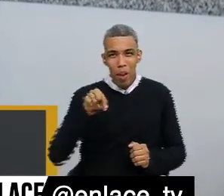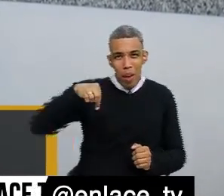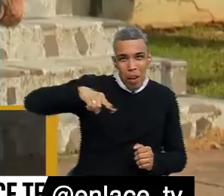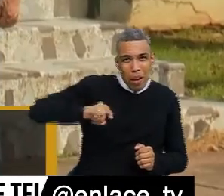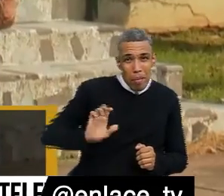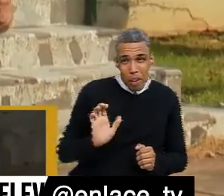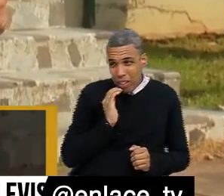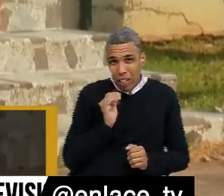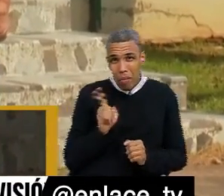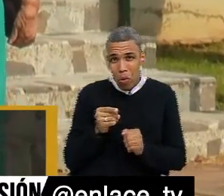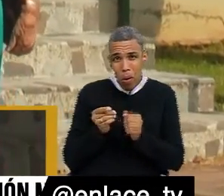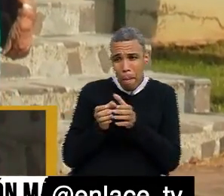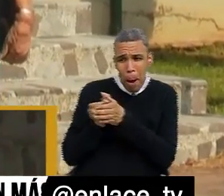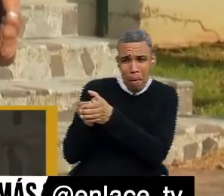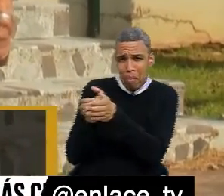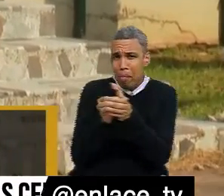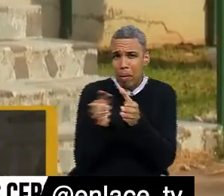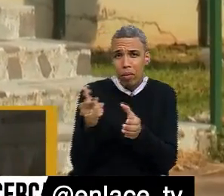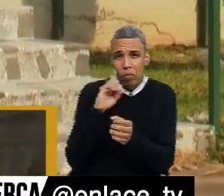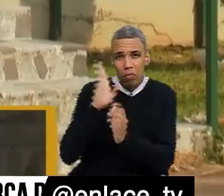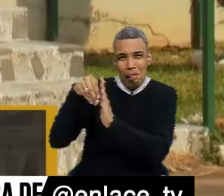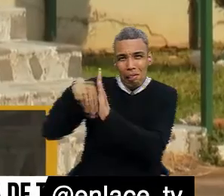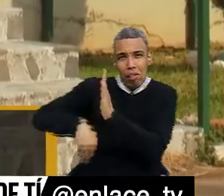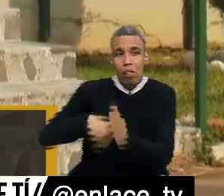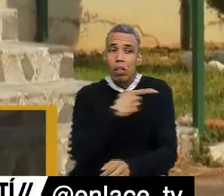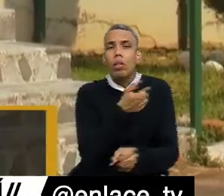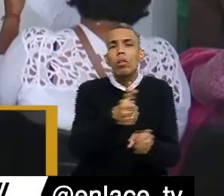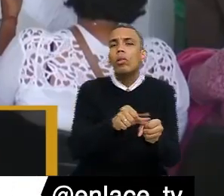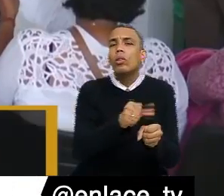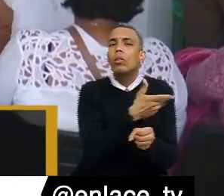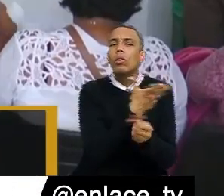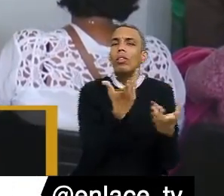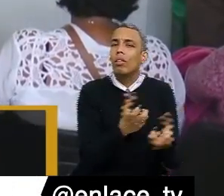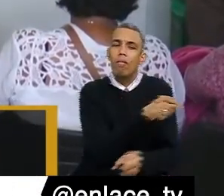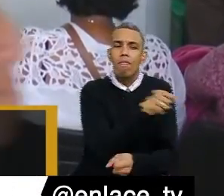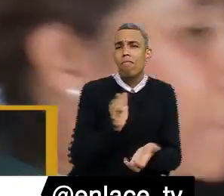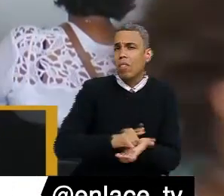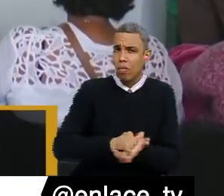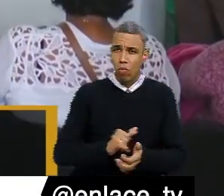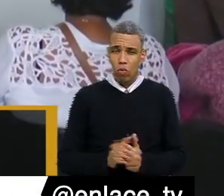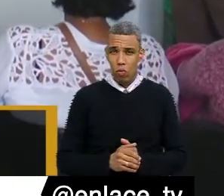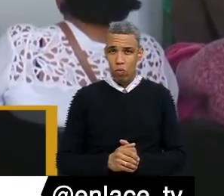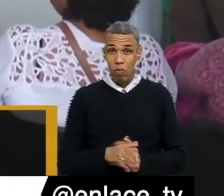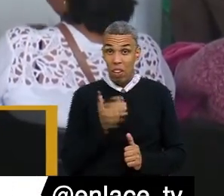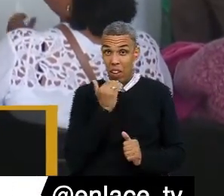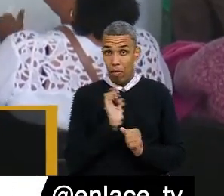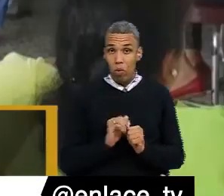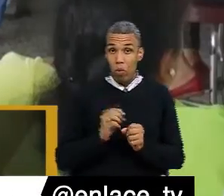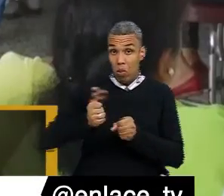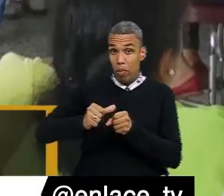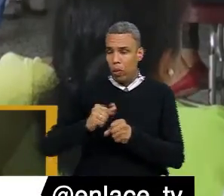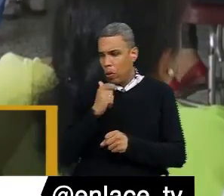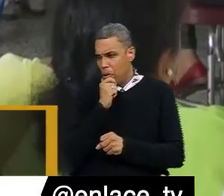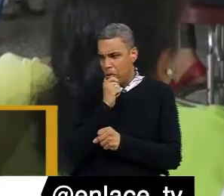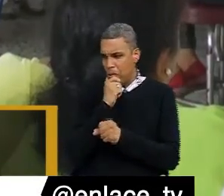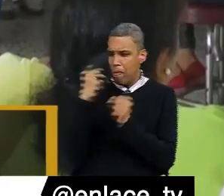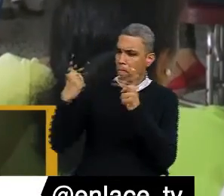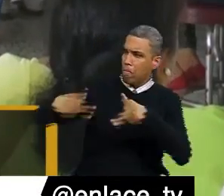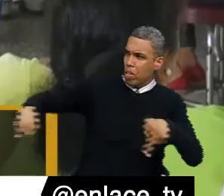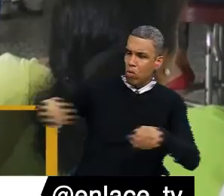Ecopetrol, sino por una EPS que entraría a reducir los medicamentos y los tratamientos especializados. Y nosotros pues hemos luchado,